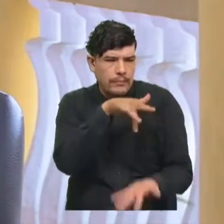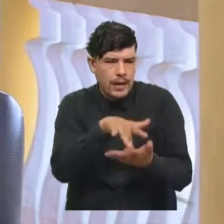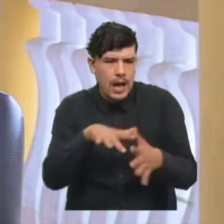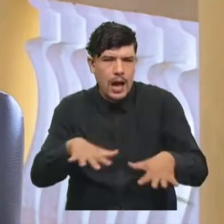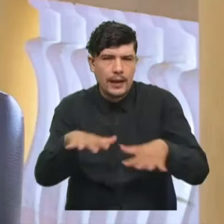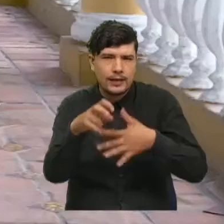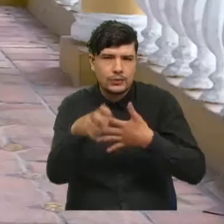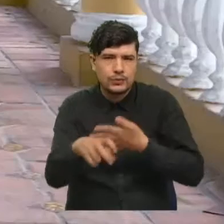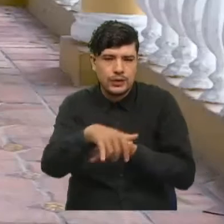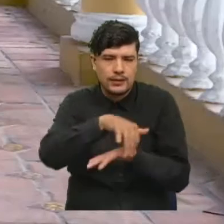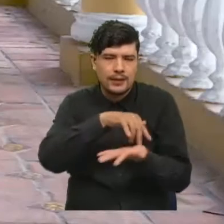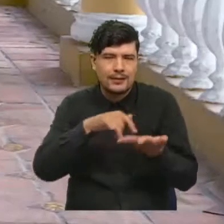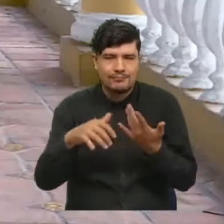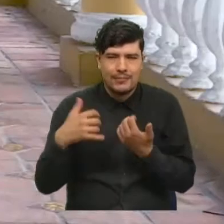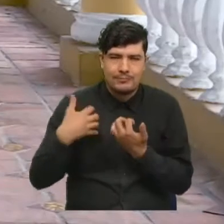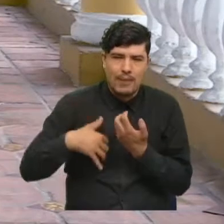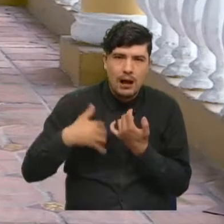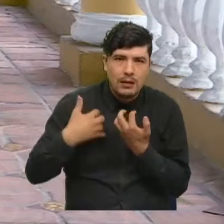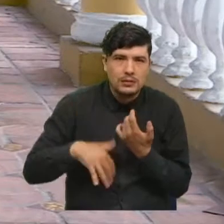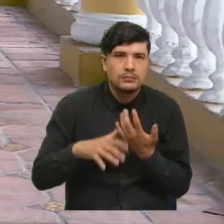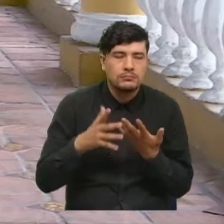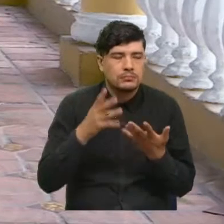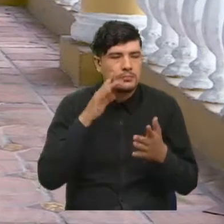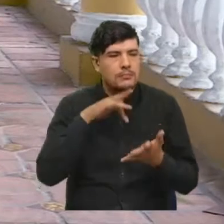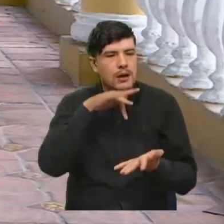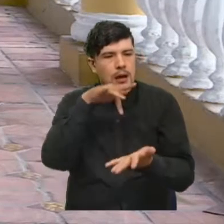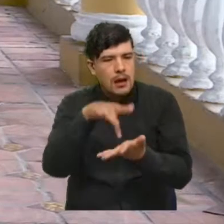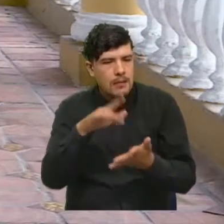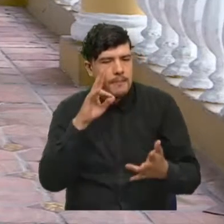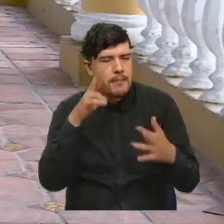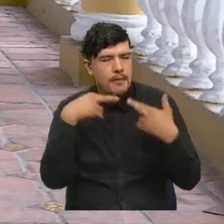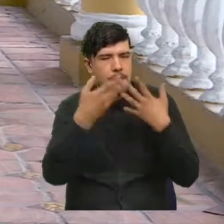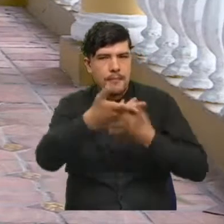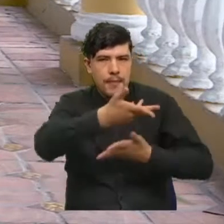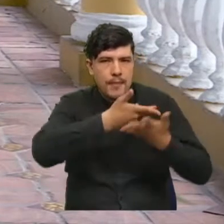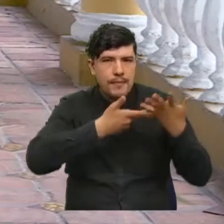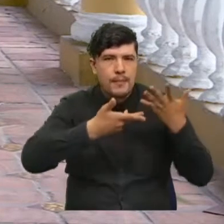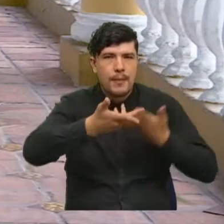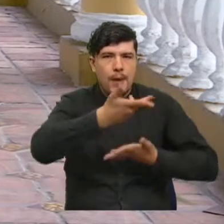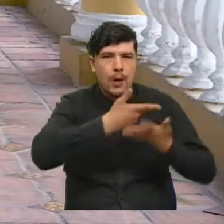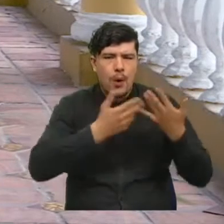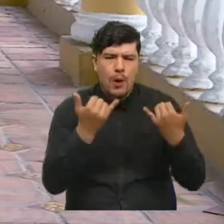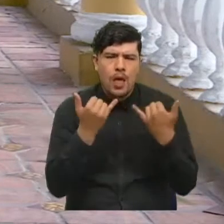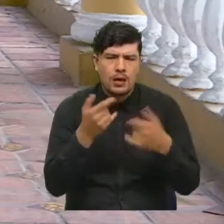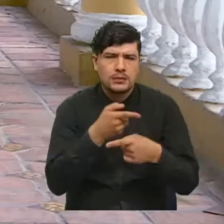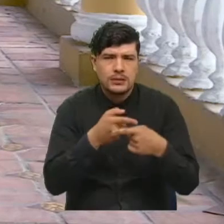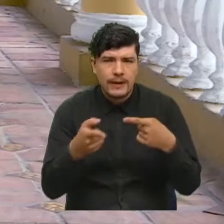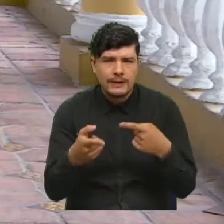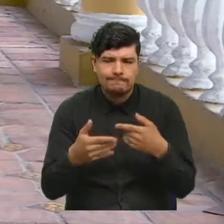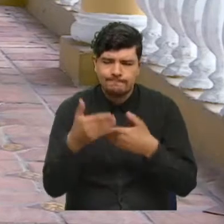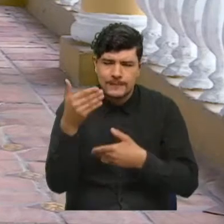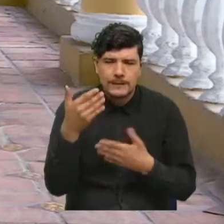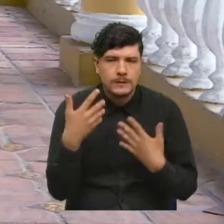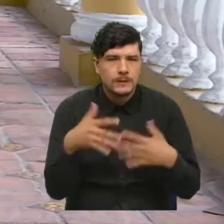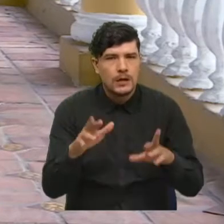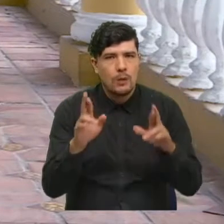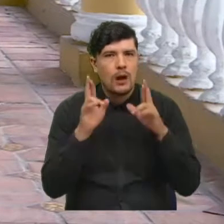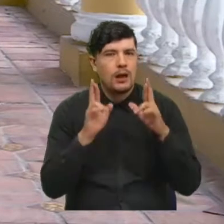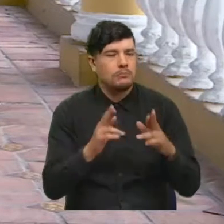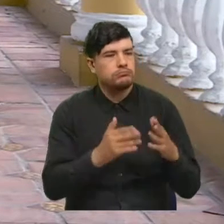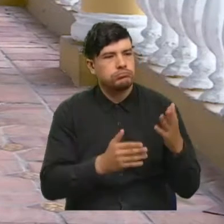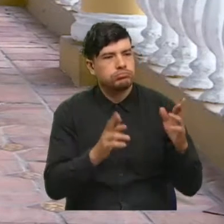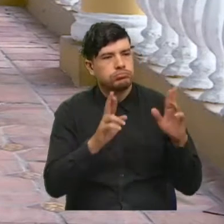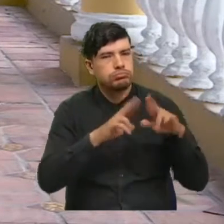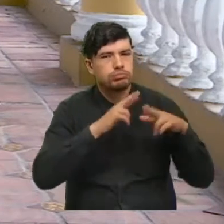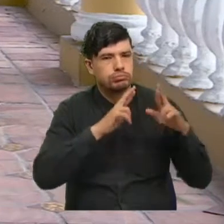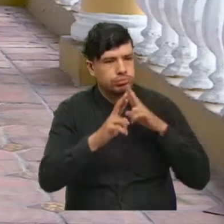esperamos esta semana también seguir avanzando en otros temas de diálogos como lo que reclama y piel a la región